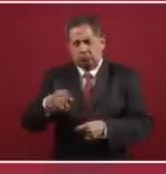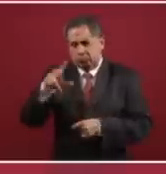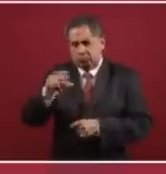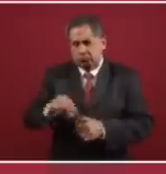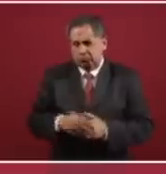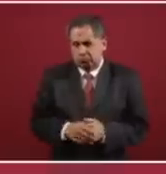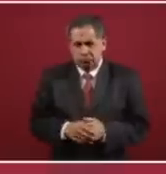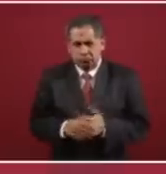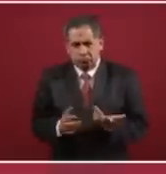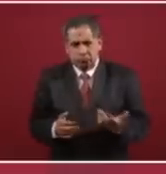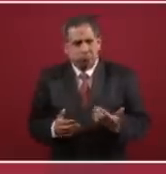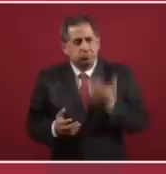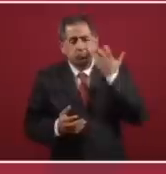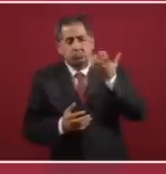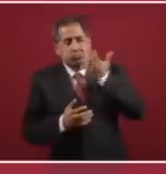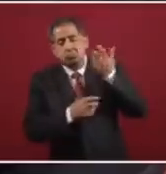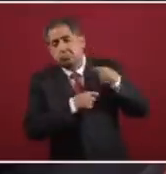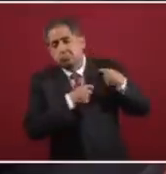Es que hay inercias.